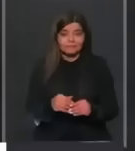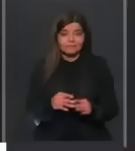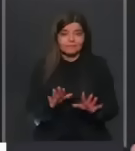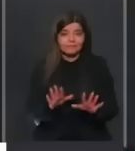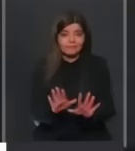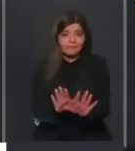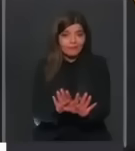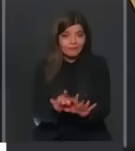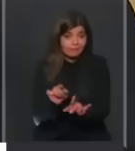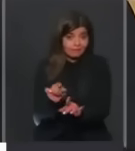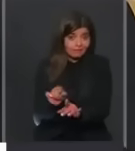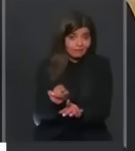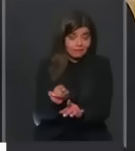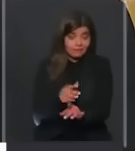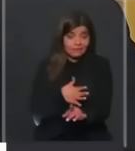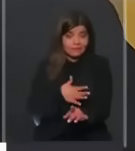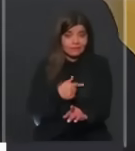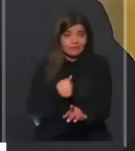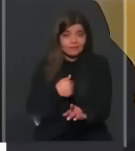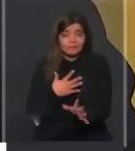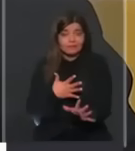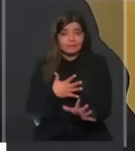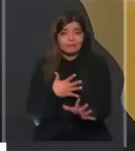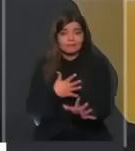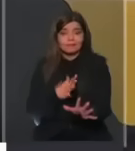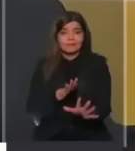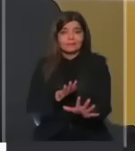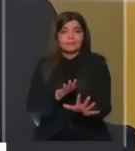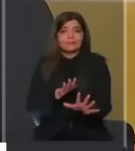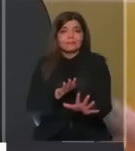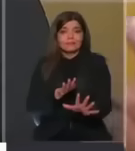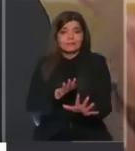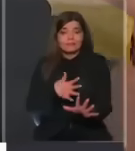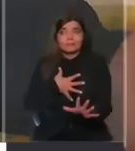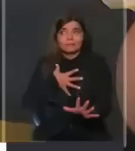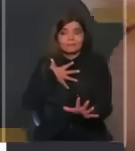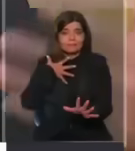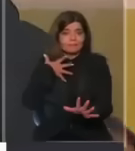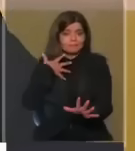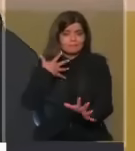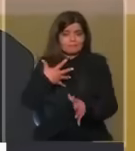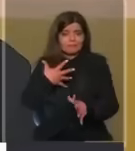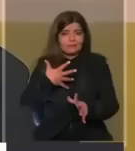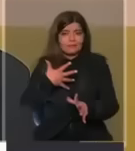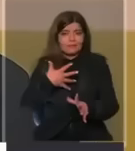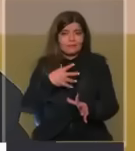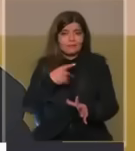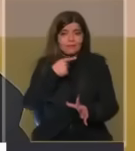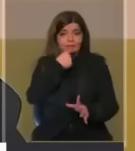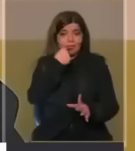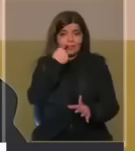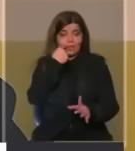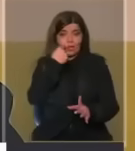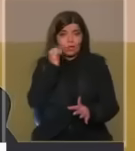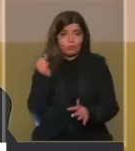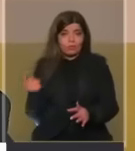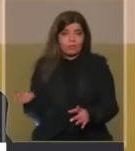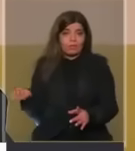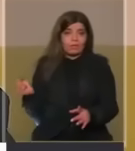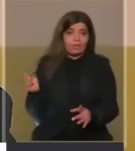En ese instante yo quedo paralizado, ¿cierto? Cae Tony aquí, en donde estaba